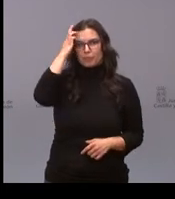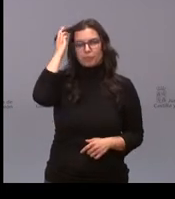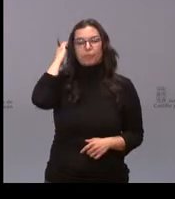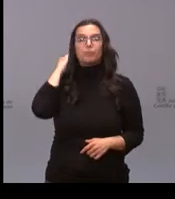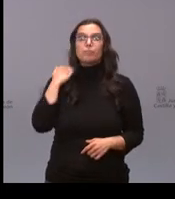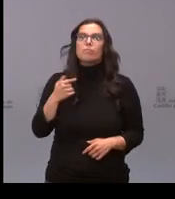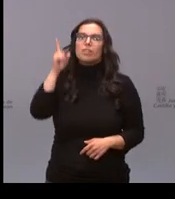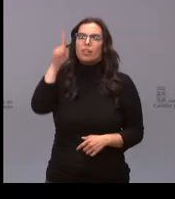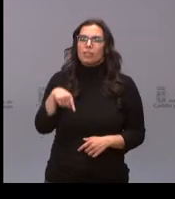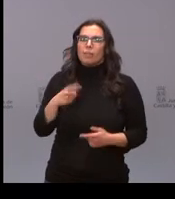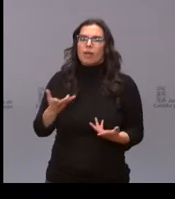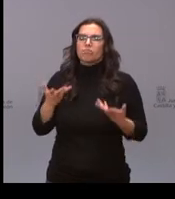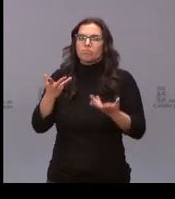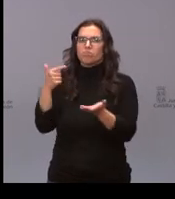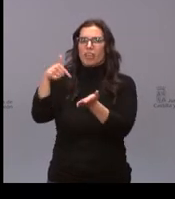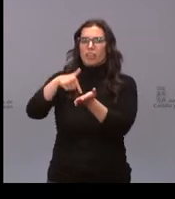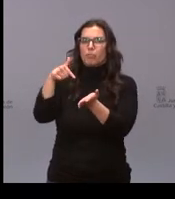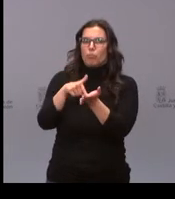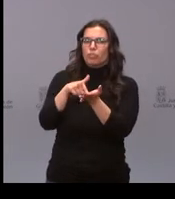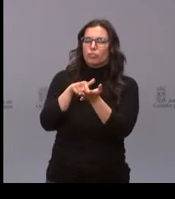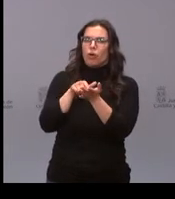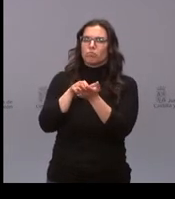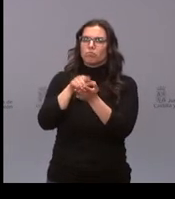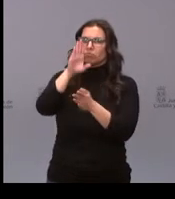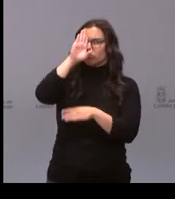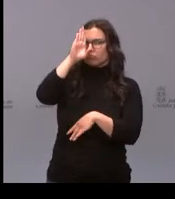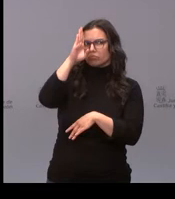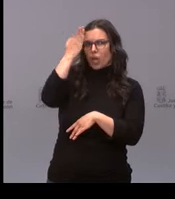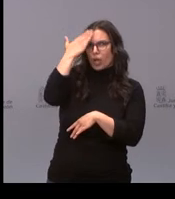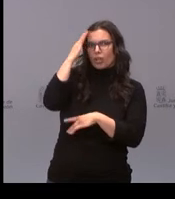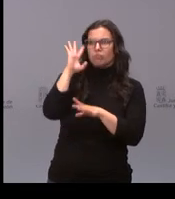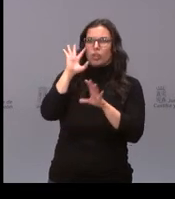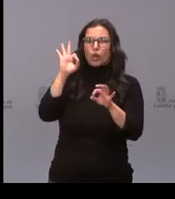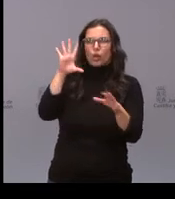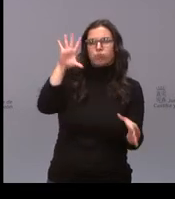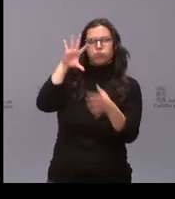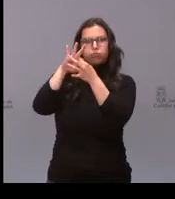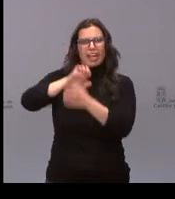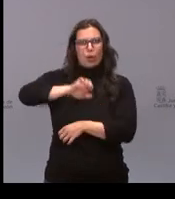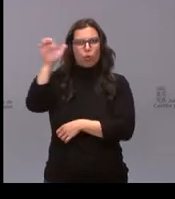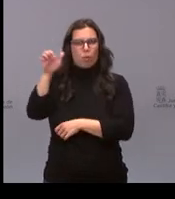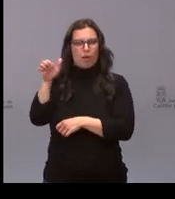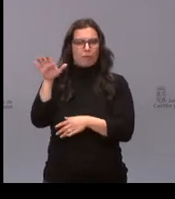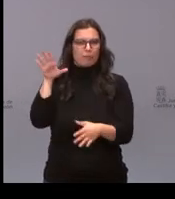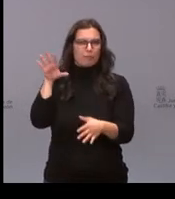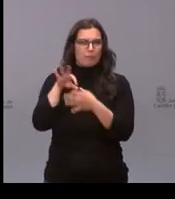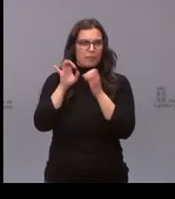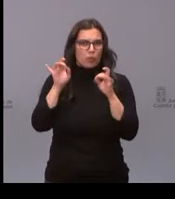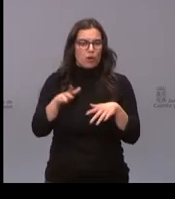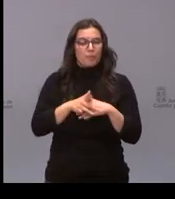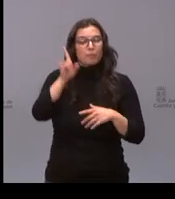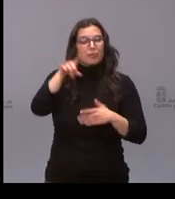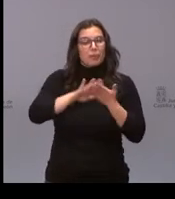una fiscalidad moderada, acorde con Europa. Y hablando de fiscalidad y con algo que